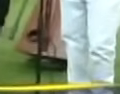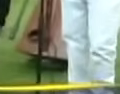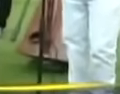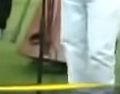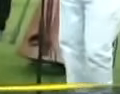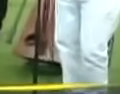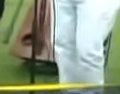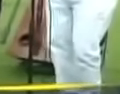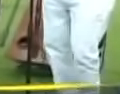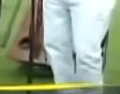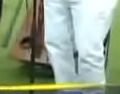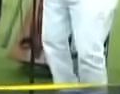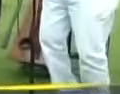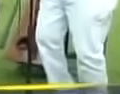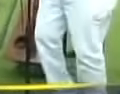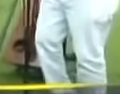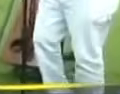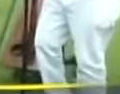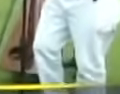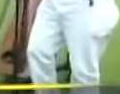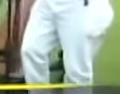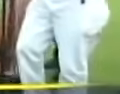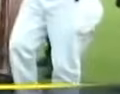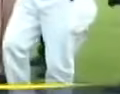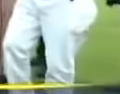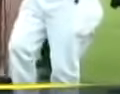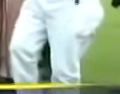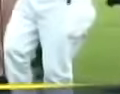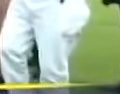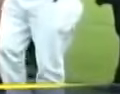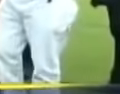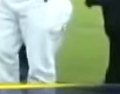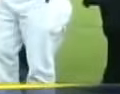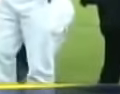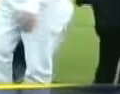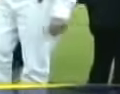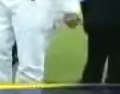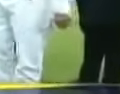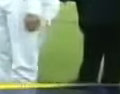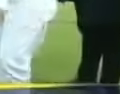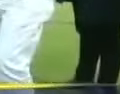blanda pulpa. El que no carga machete saca la miel con las uñas.